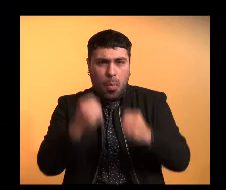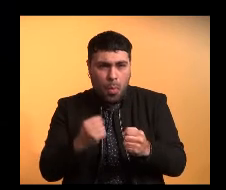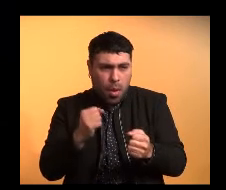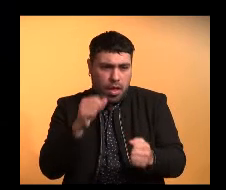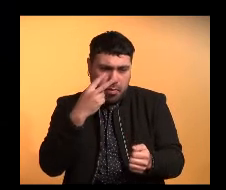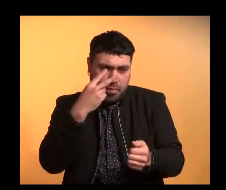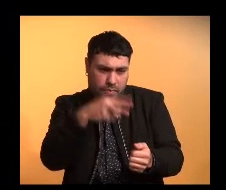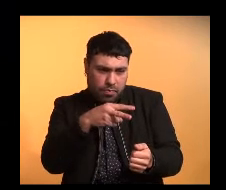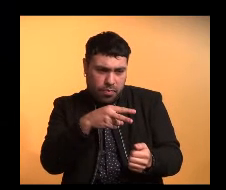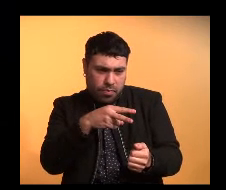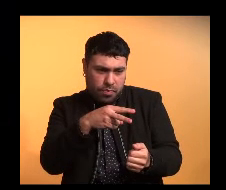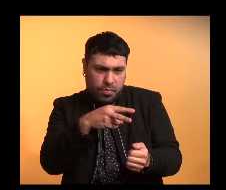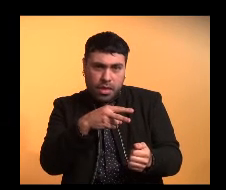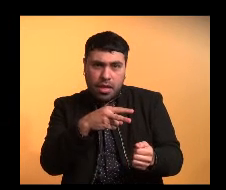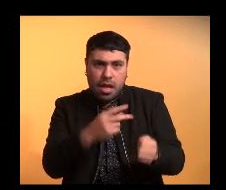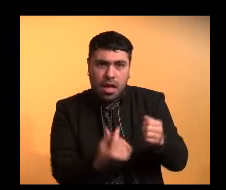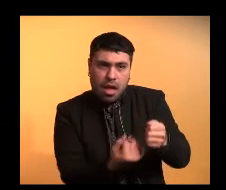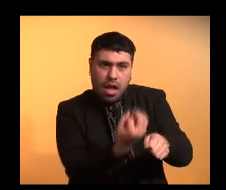cuando baja la marea.